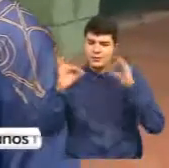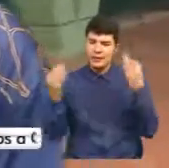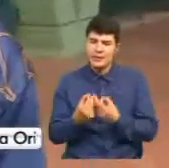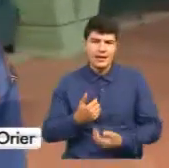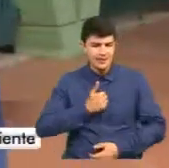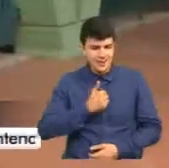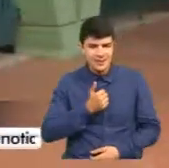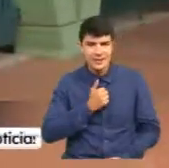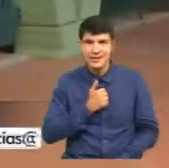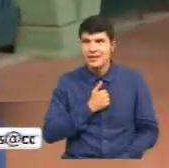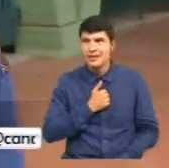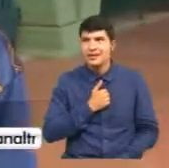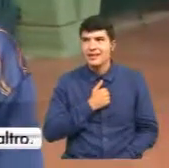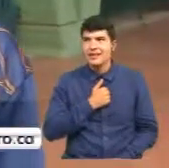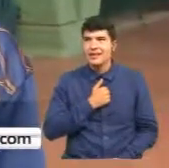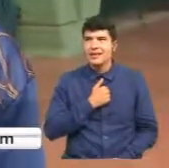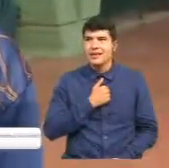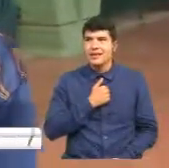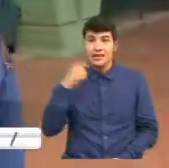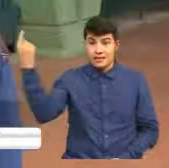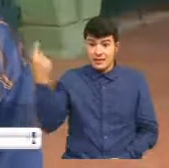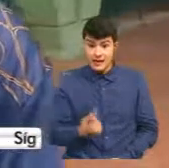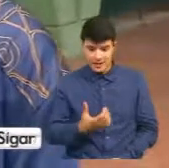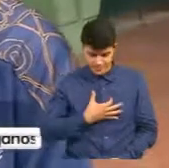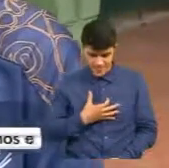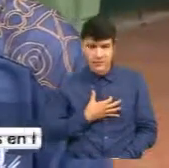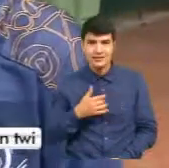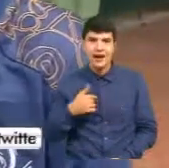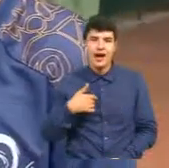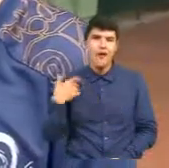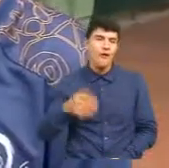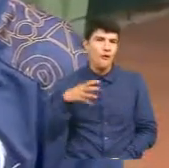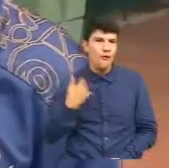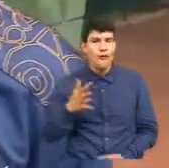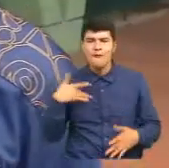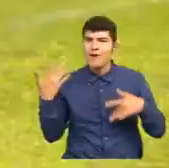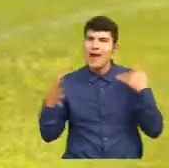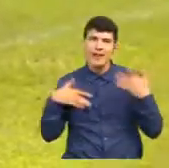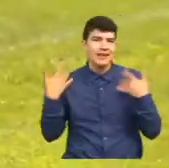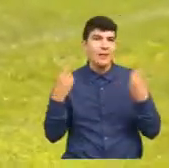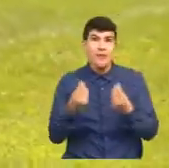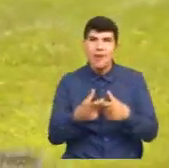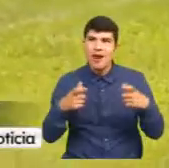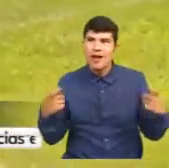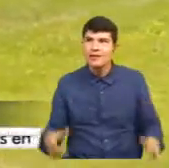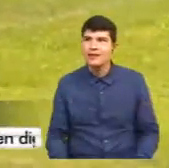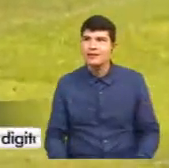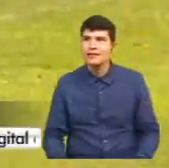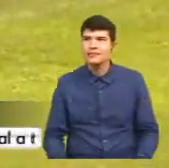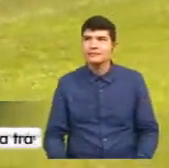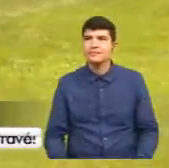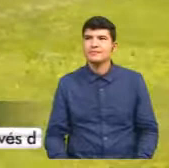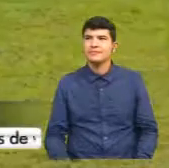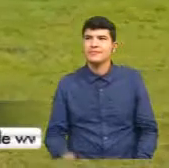mismo y y puedes traer una medalla sobre todo es una felicidad inmensa primera vez sin competir en un torneo